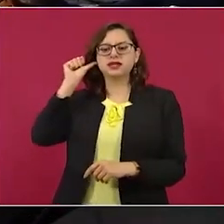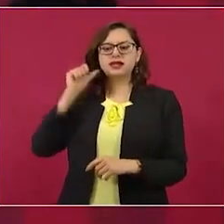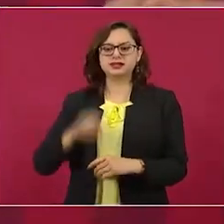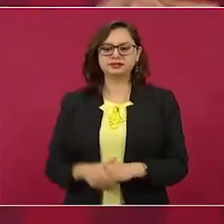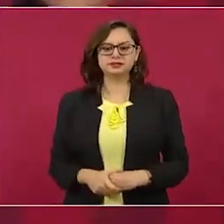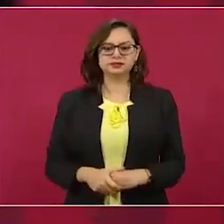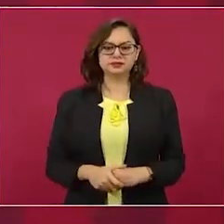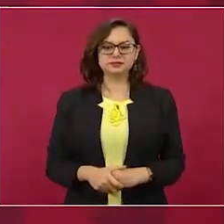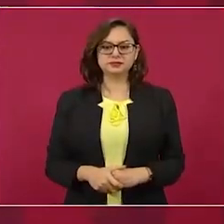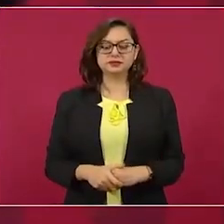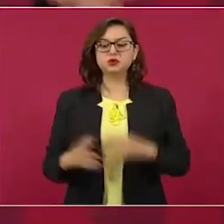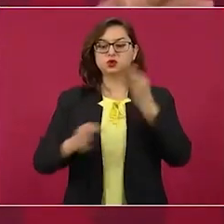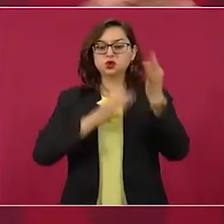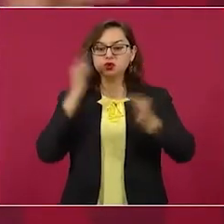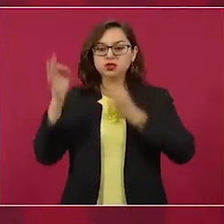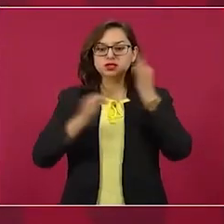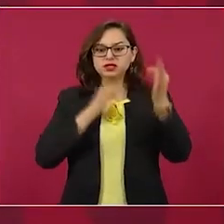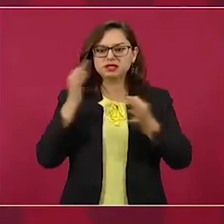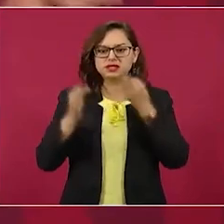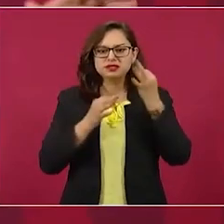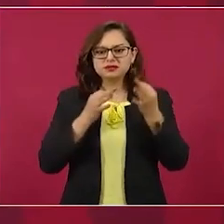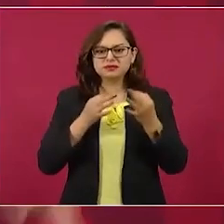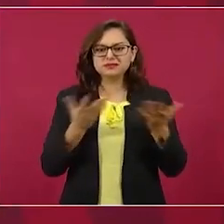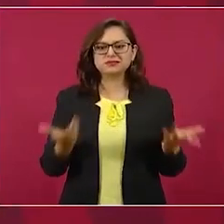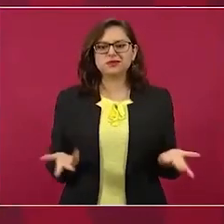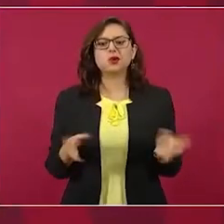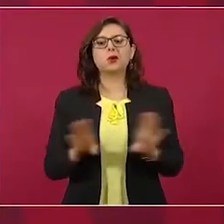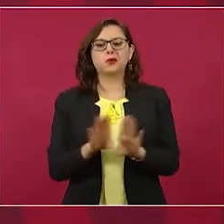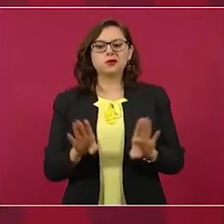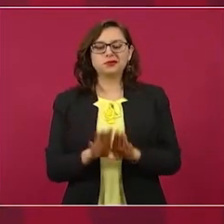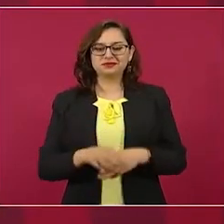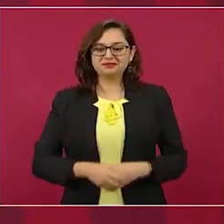vemos cómo hay manifestaciones,